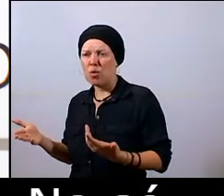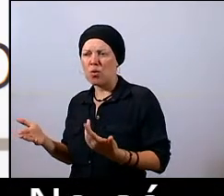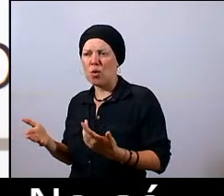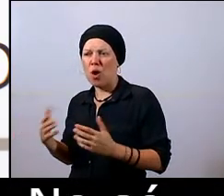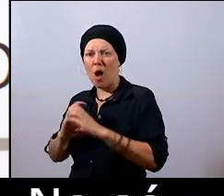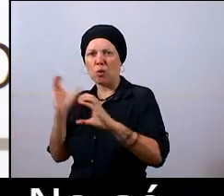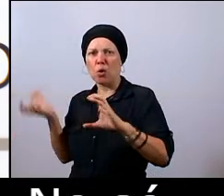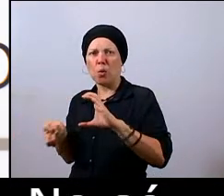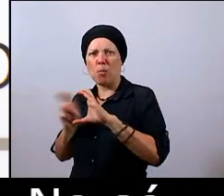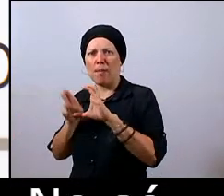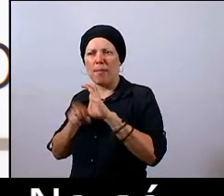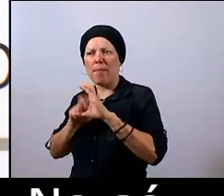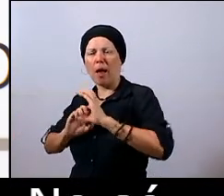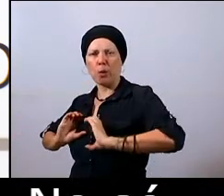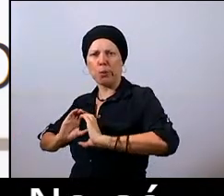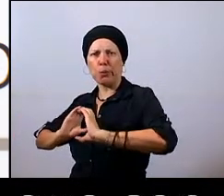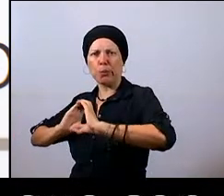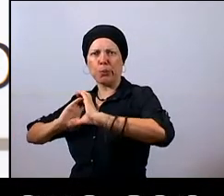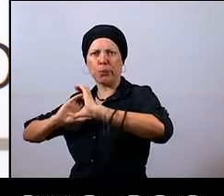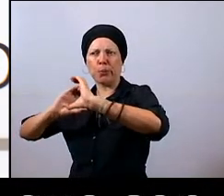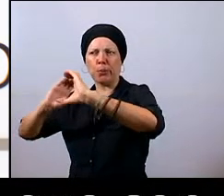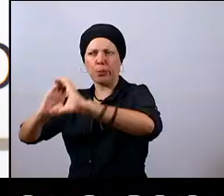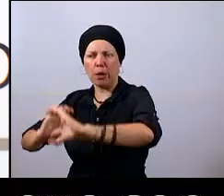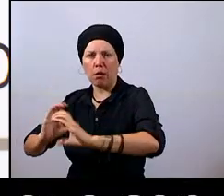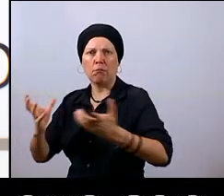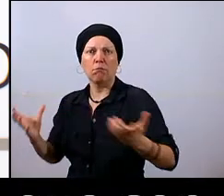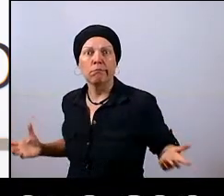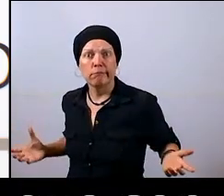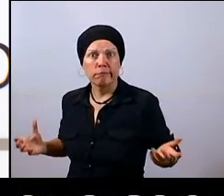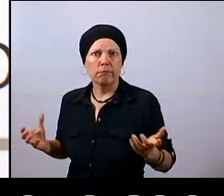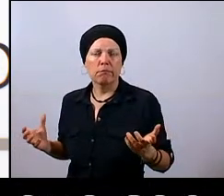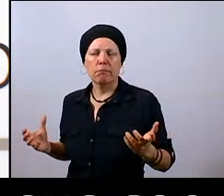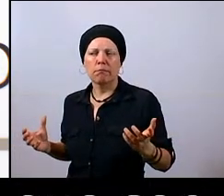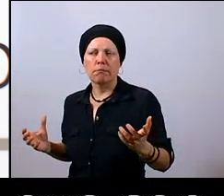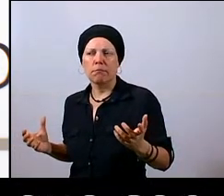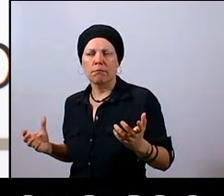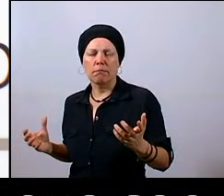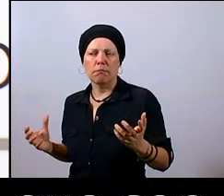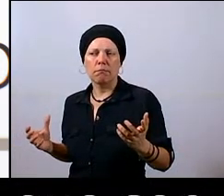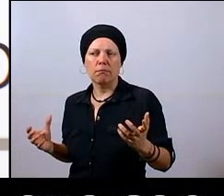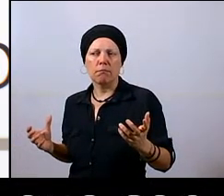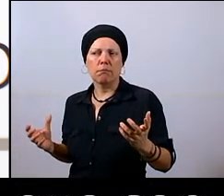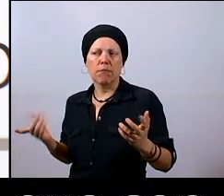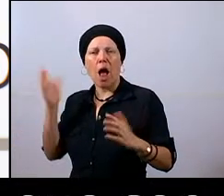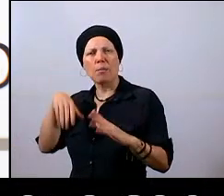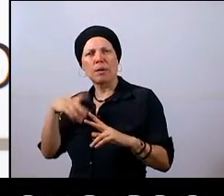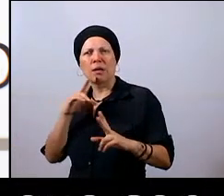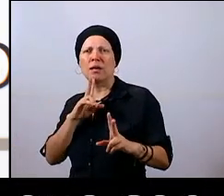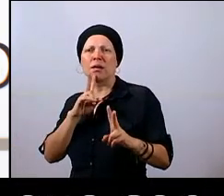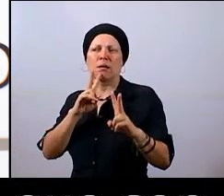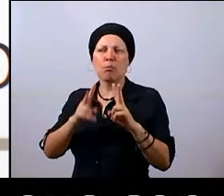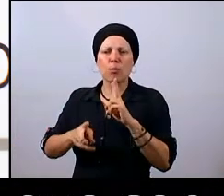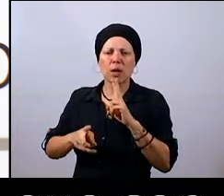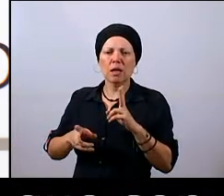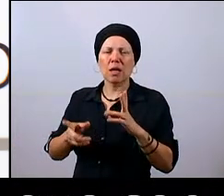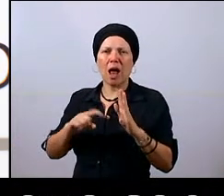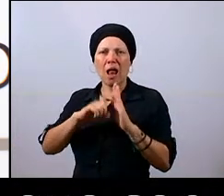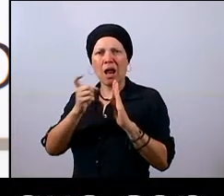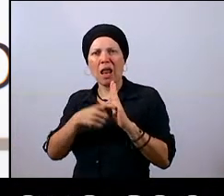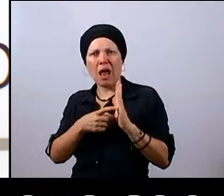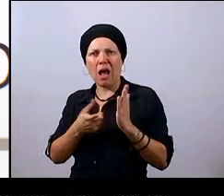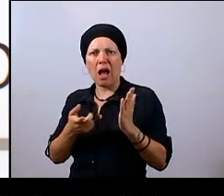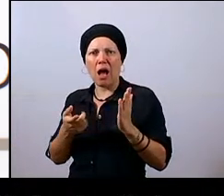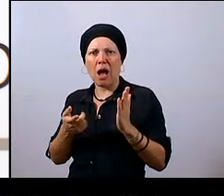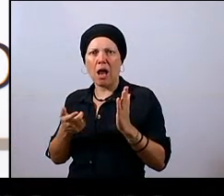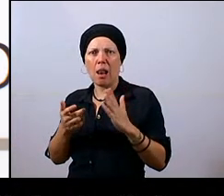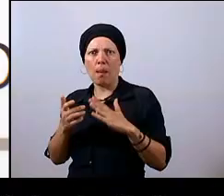autobús y se vea si se les recibe o no se les recibe. No sé, la Junta de Extremadura, ¿qué respuesta legal tiene a